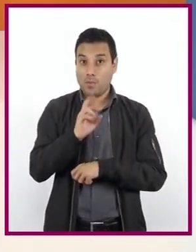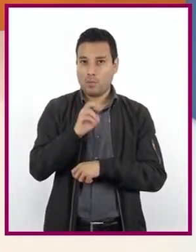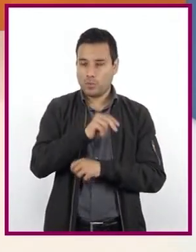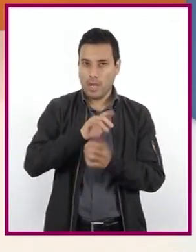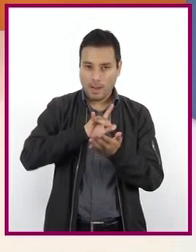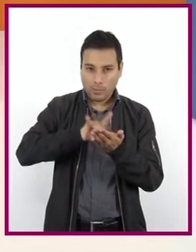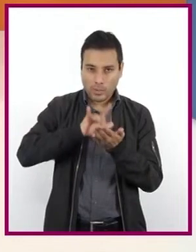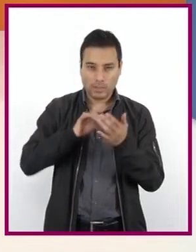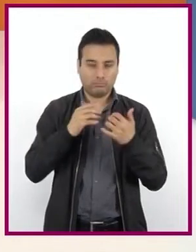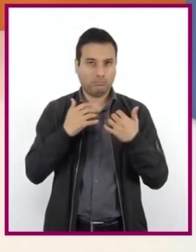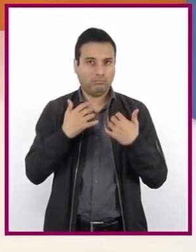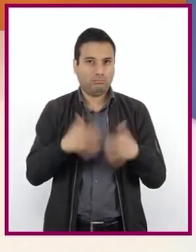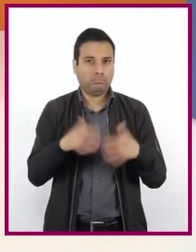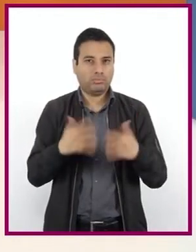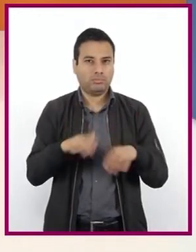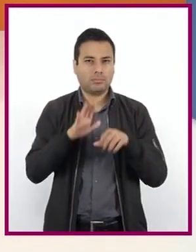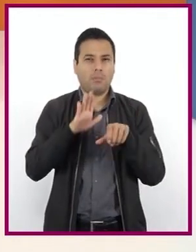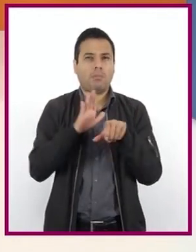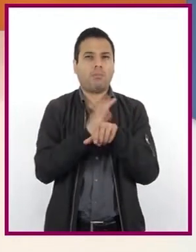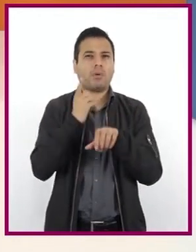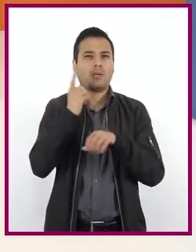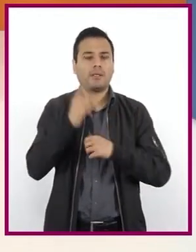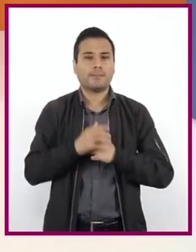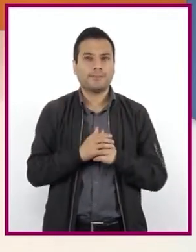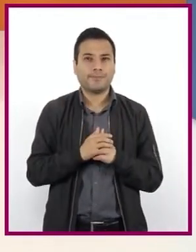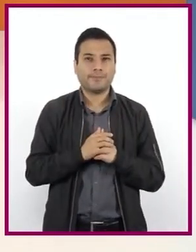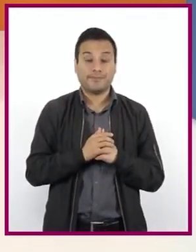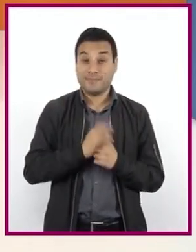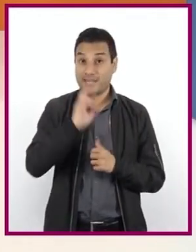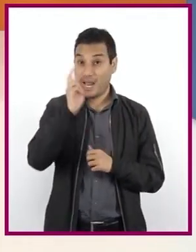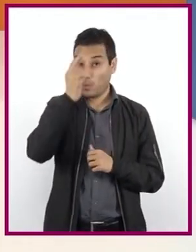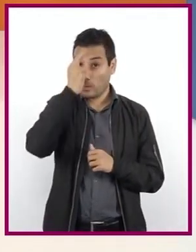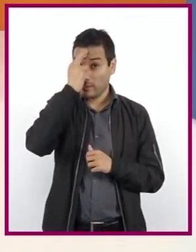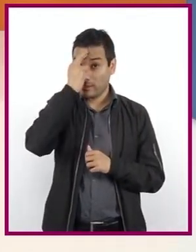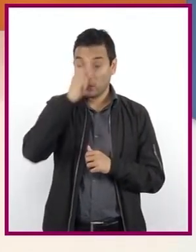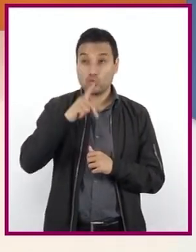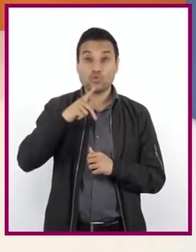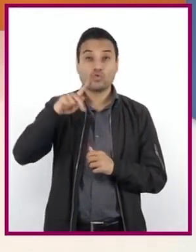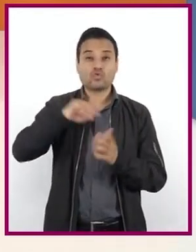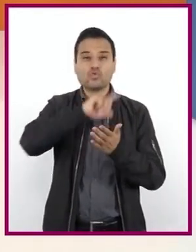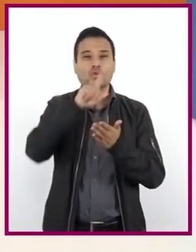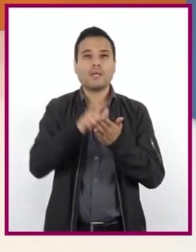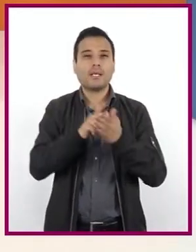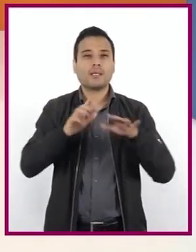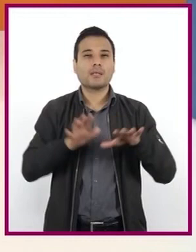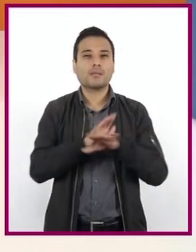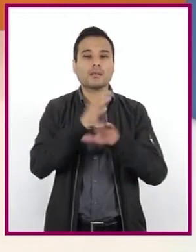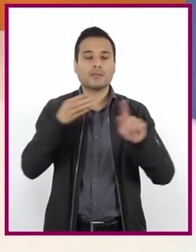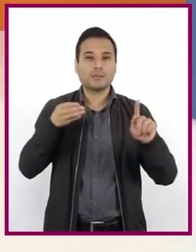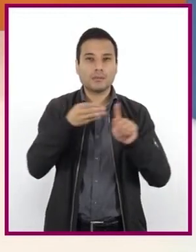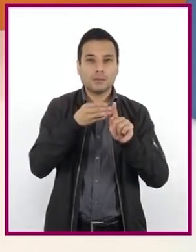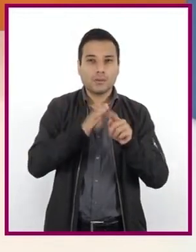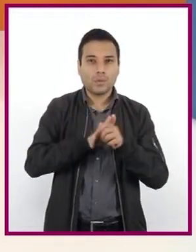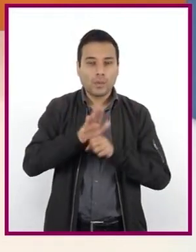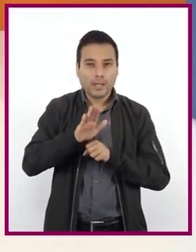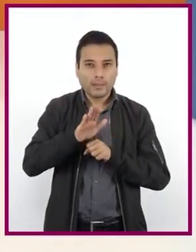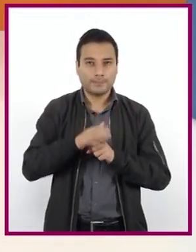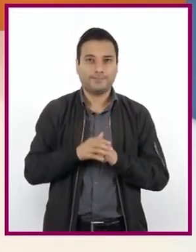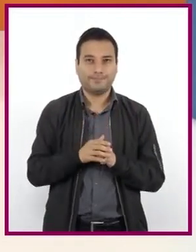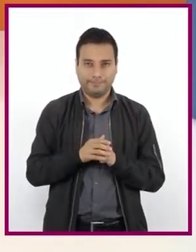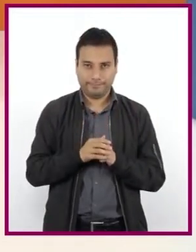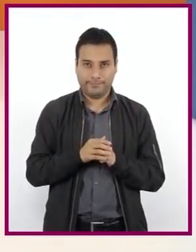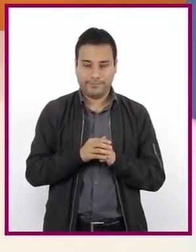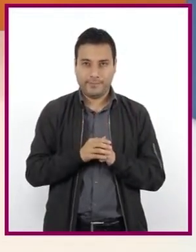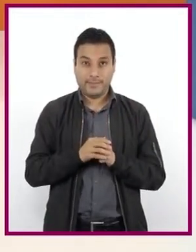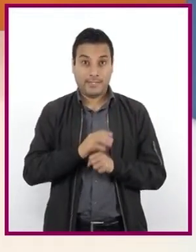es comprensible si recordamos que el objetivo central de sus reformas era hacer más dependiente a la